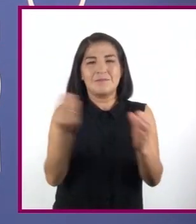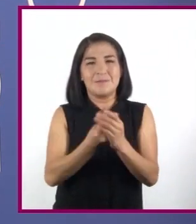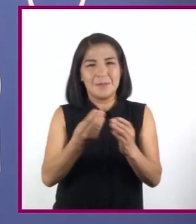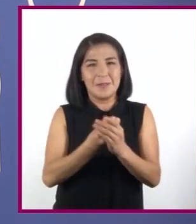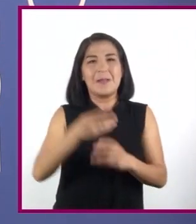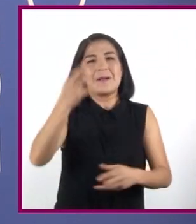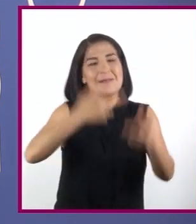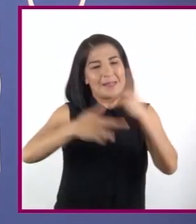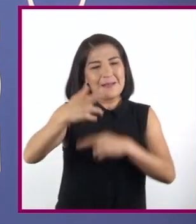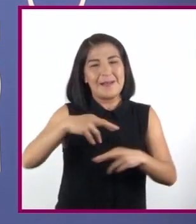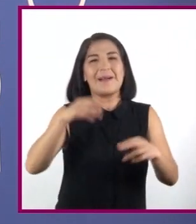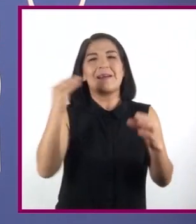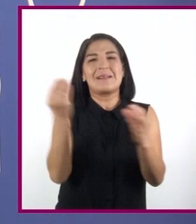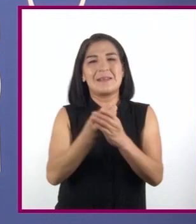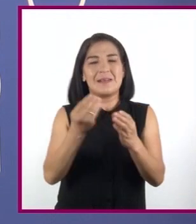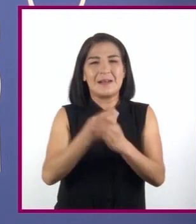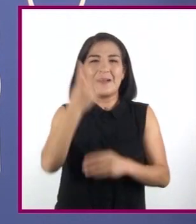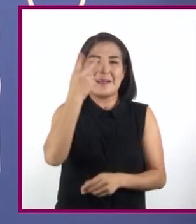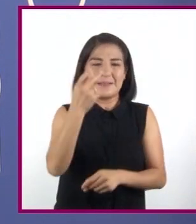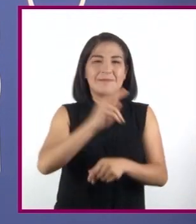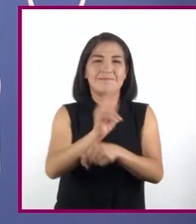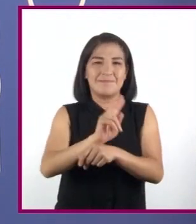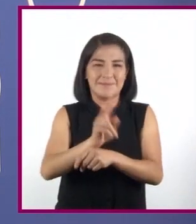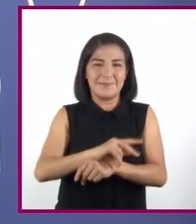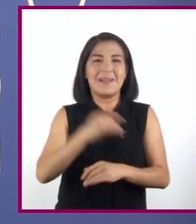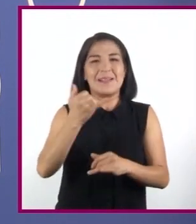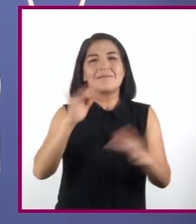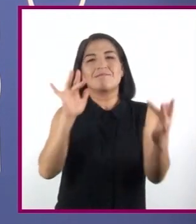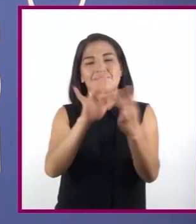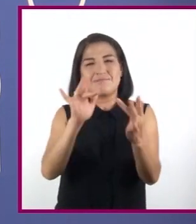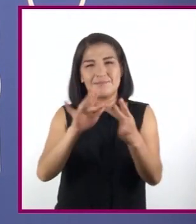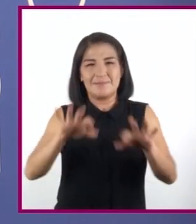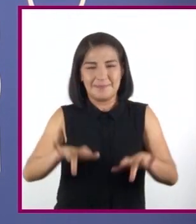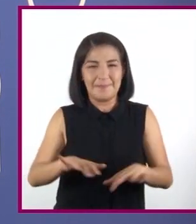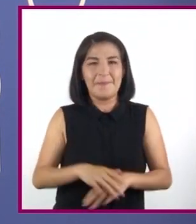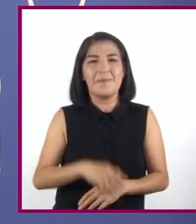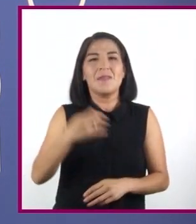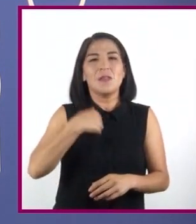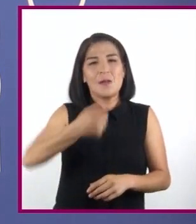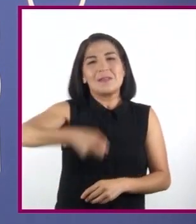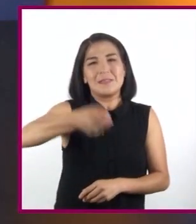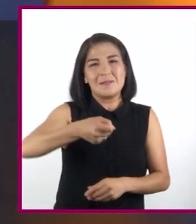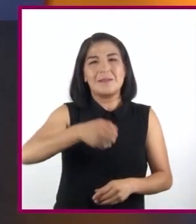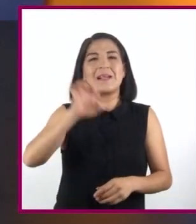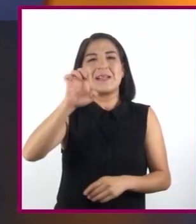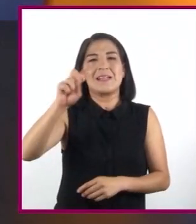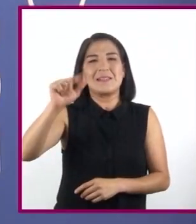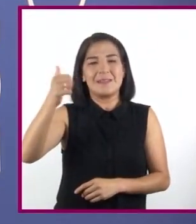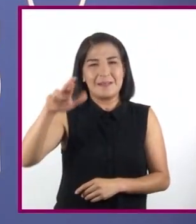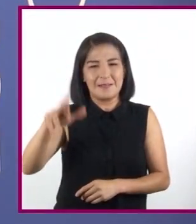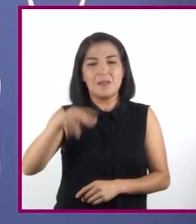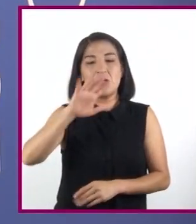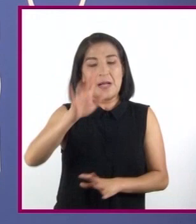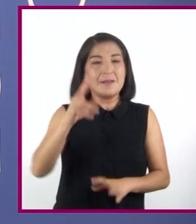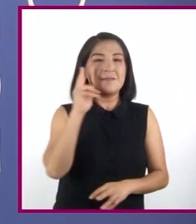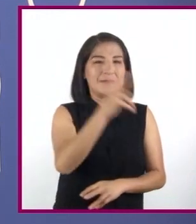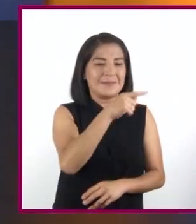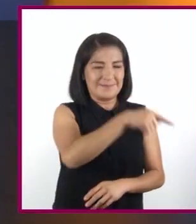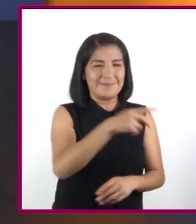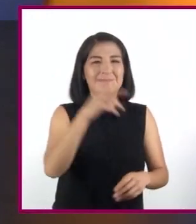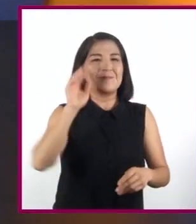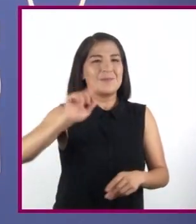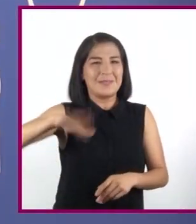programación de regreso a clases por televisión y en línea. Los saluda su profesor Eric Ruiz Esaste. Como ya lo mencionó